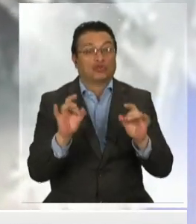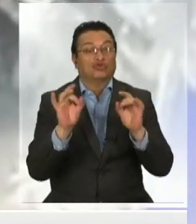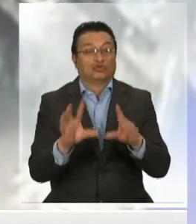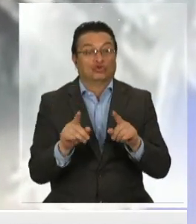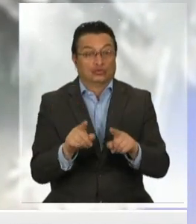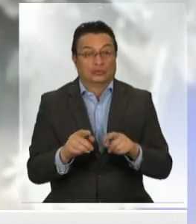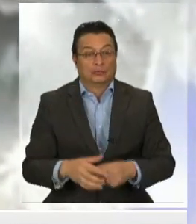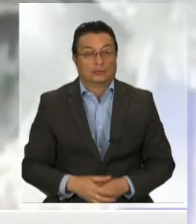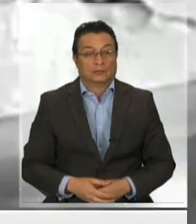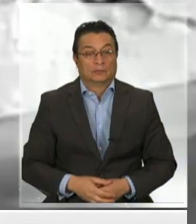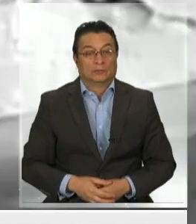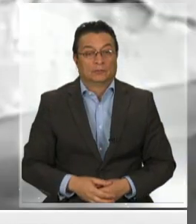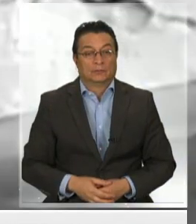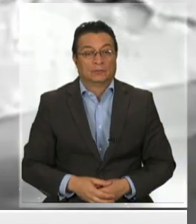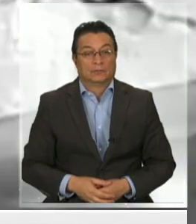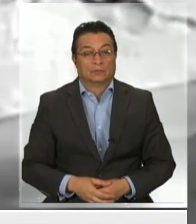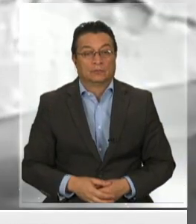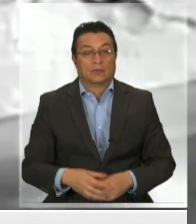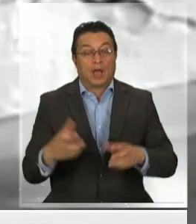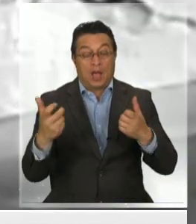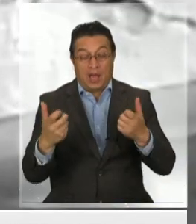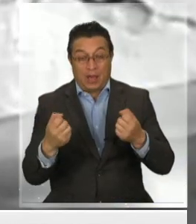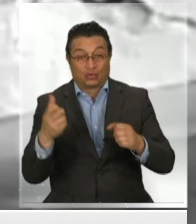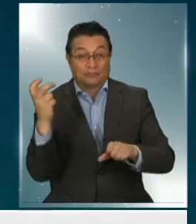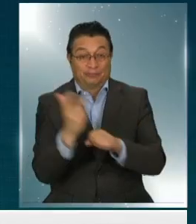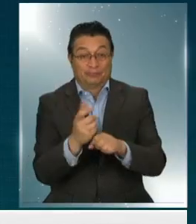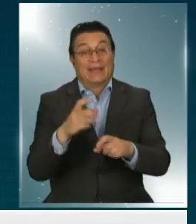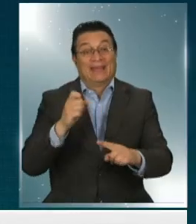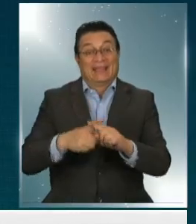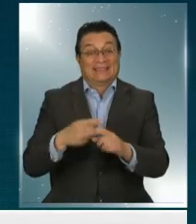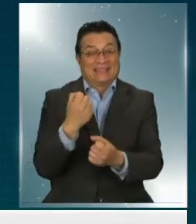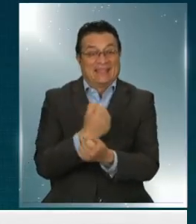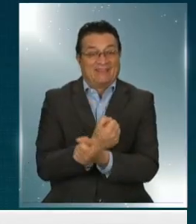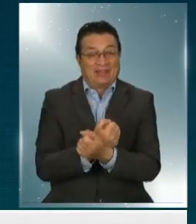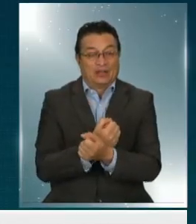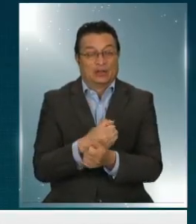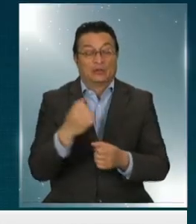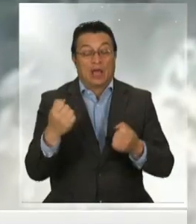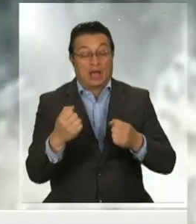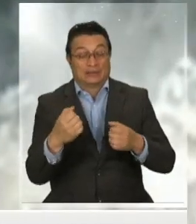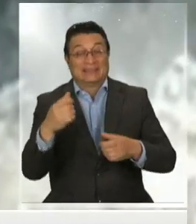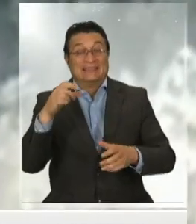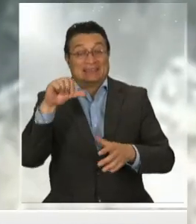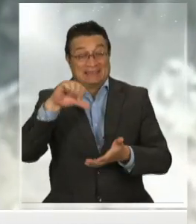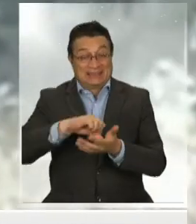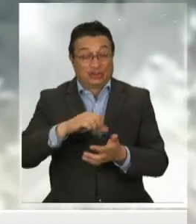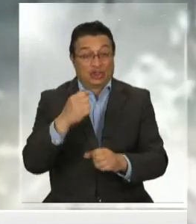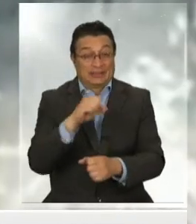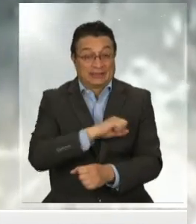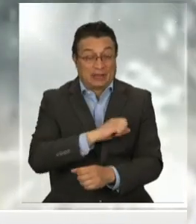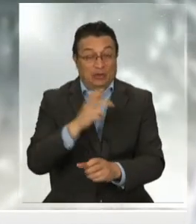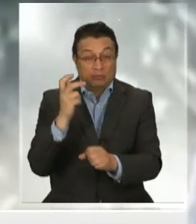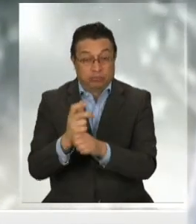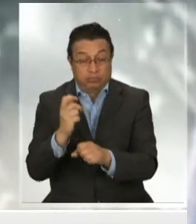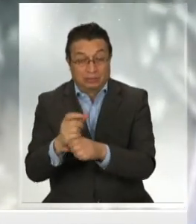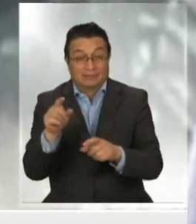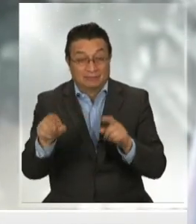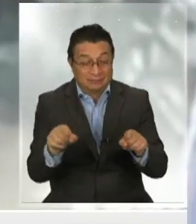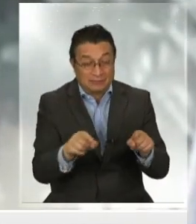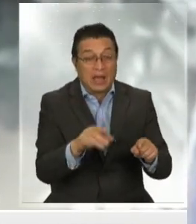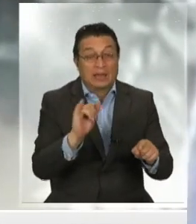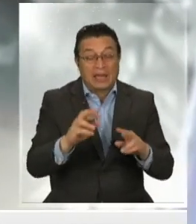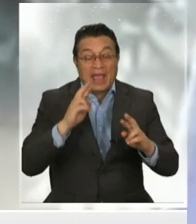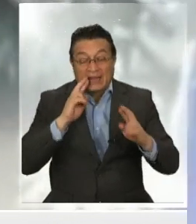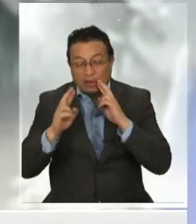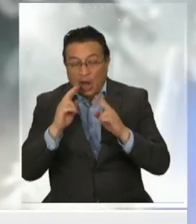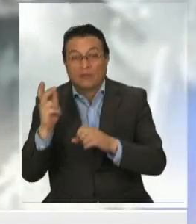común. Un portonazo, un ex carabinero, una encerrona en el centro de Santiago y un violento asalto a clientes y trabajadores de un